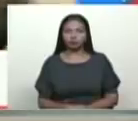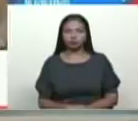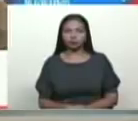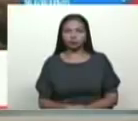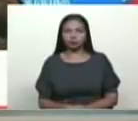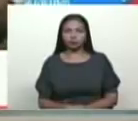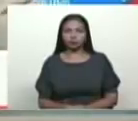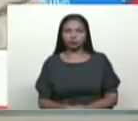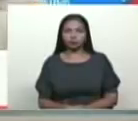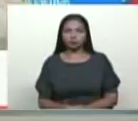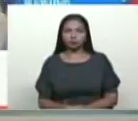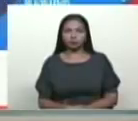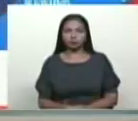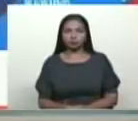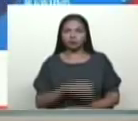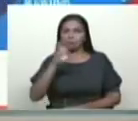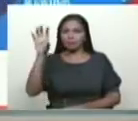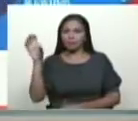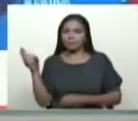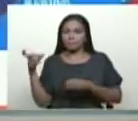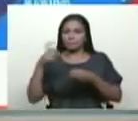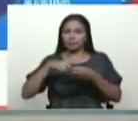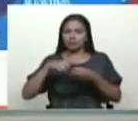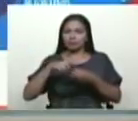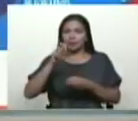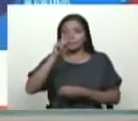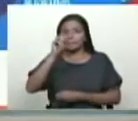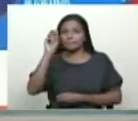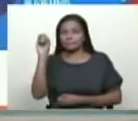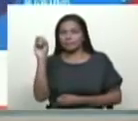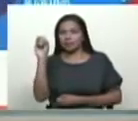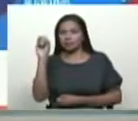Han venido de 20 países.